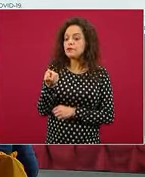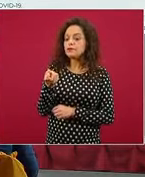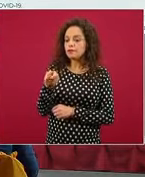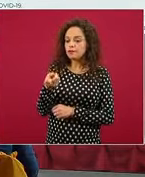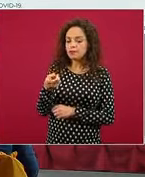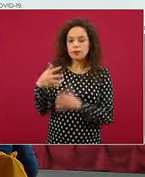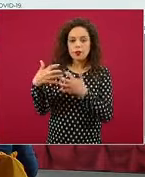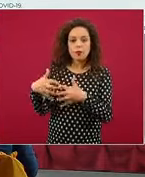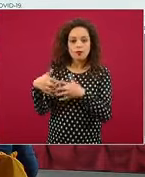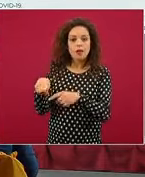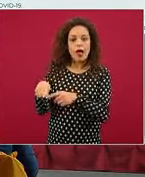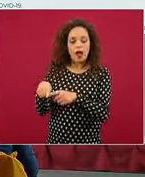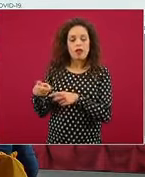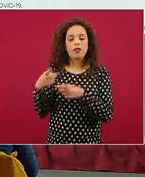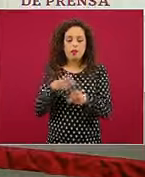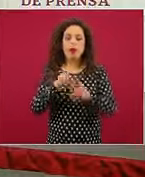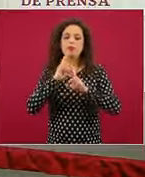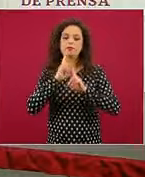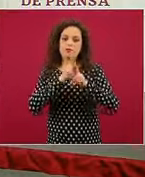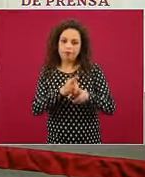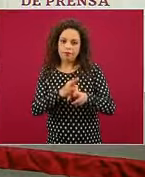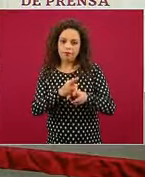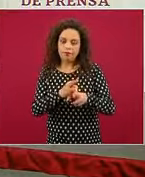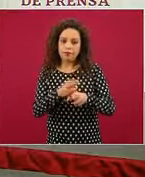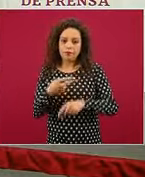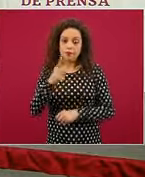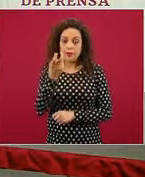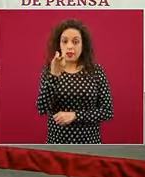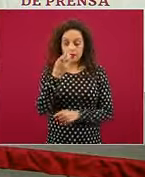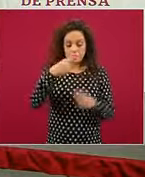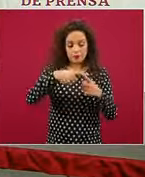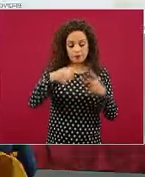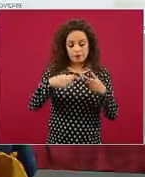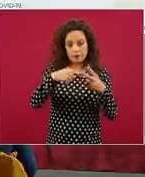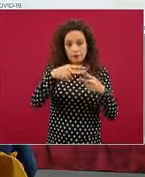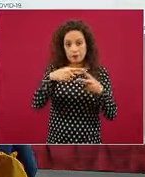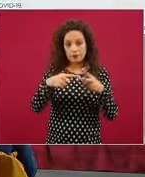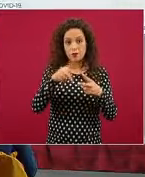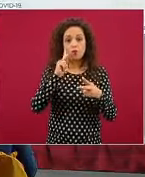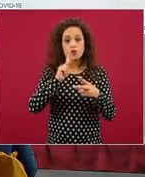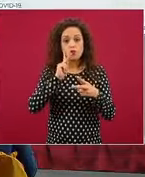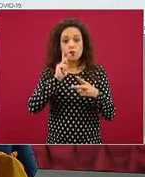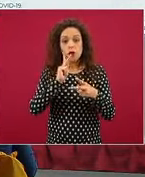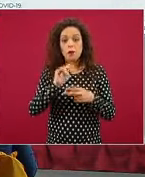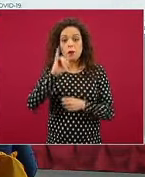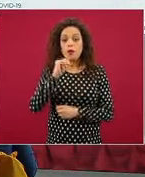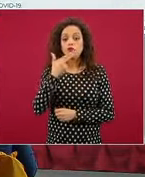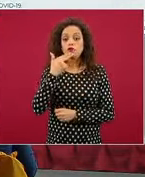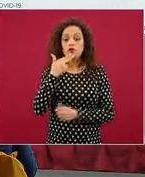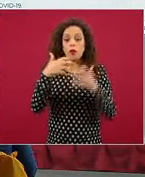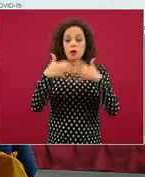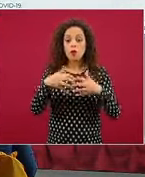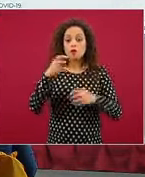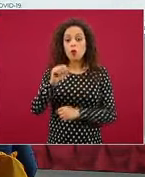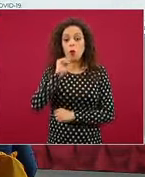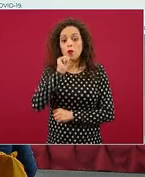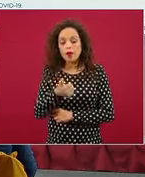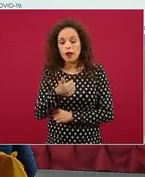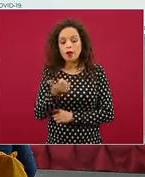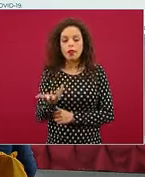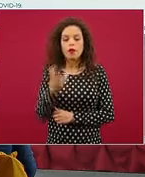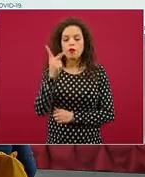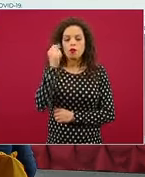finalmente el resultado. Pero entonces, para cualquiera de estas dos pruebas, sea que usen equipo o no, que sean visuales, se requiere